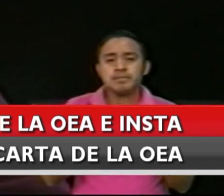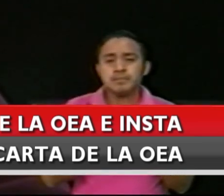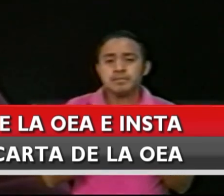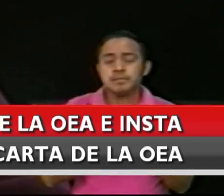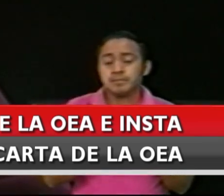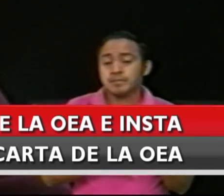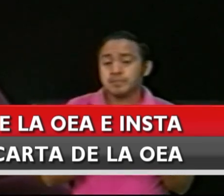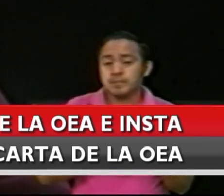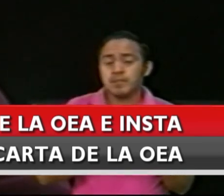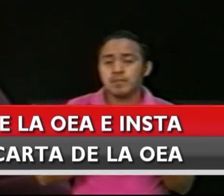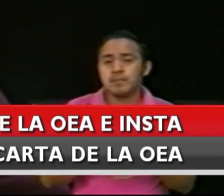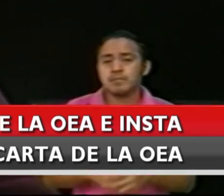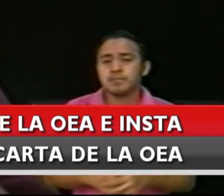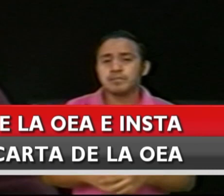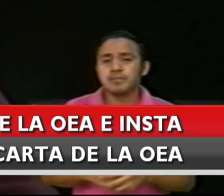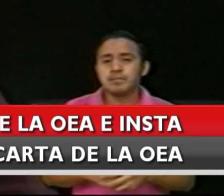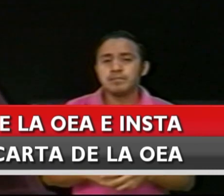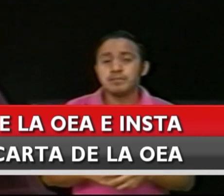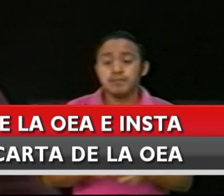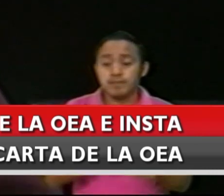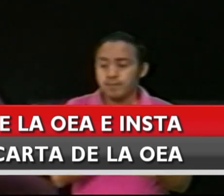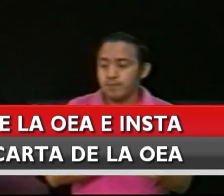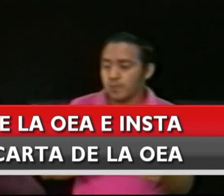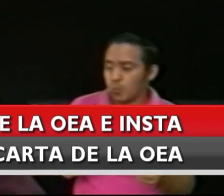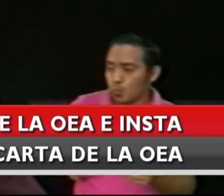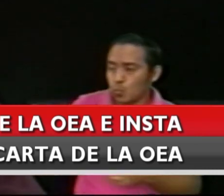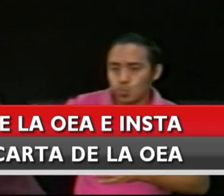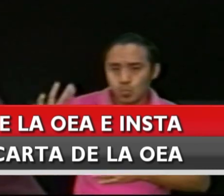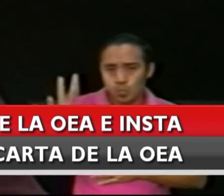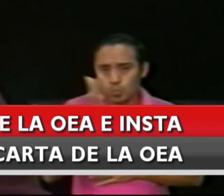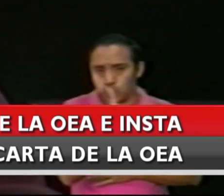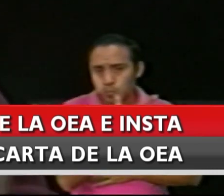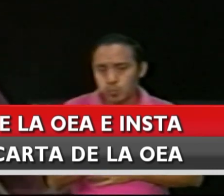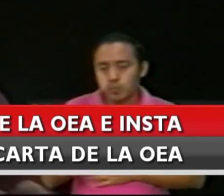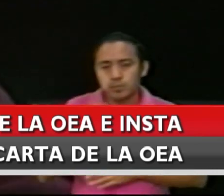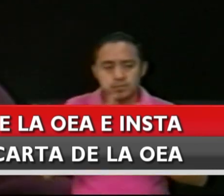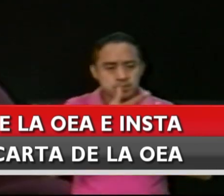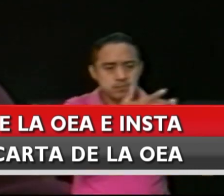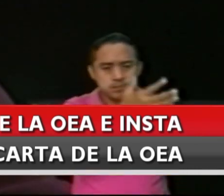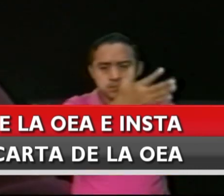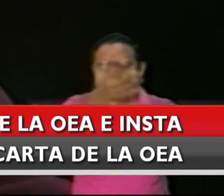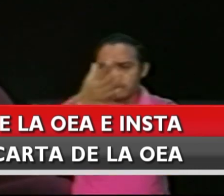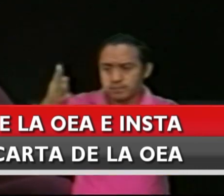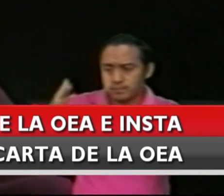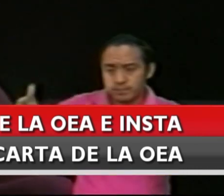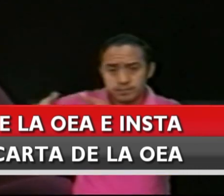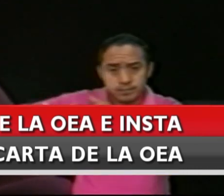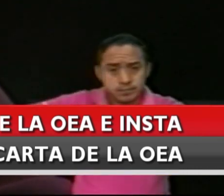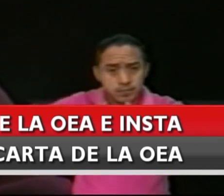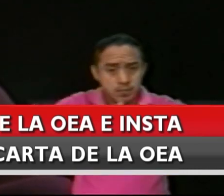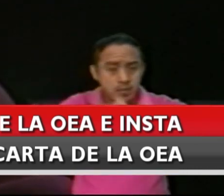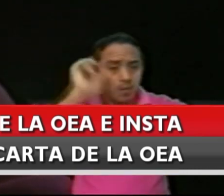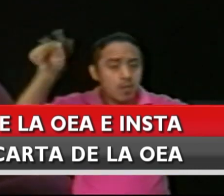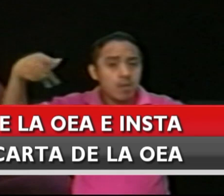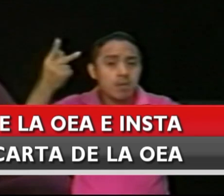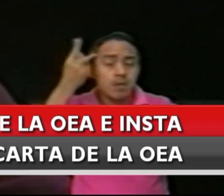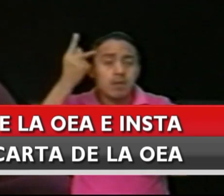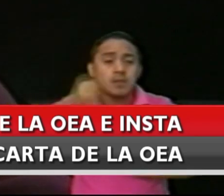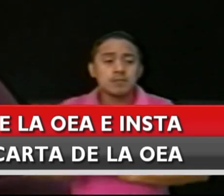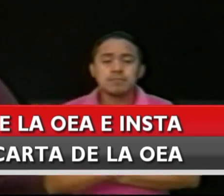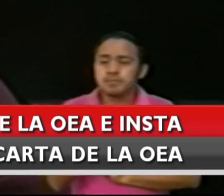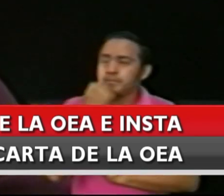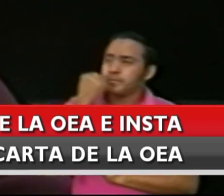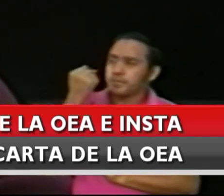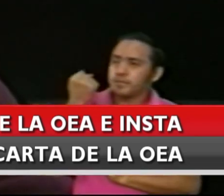necesario que diputadas y diputados de las diferentes representaciones políticas